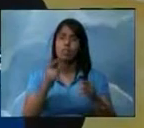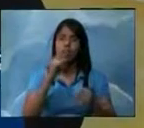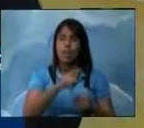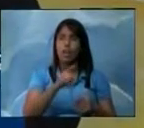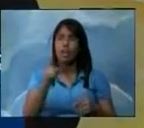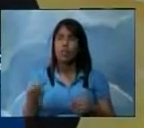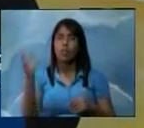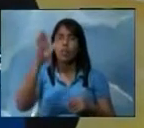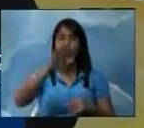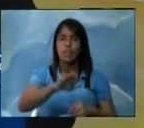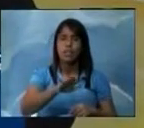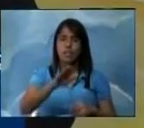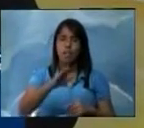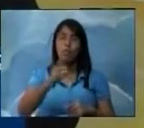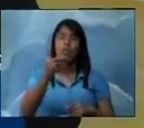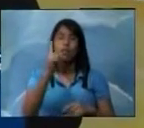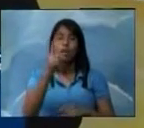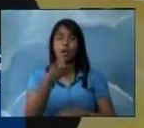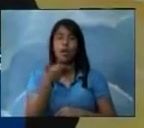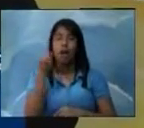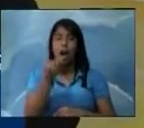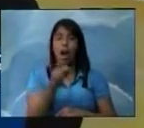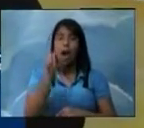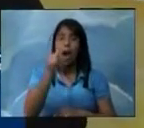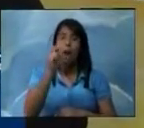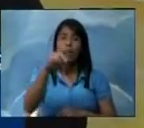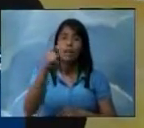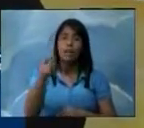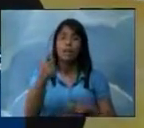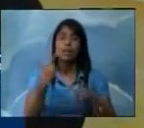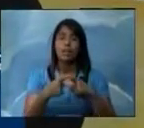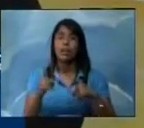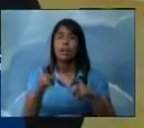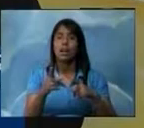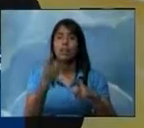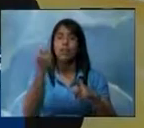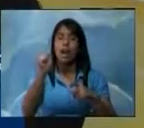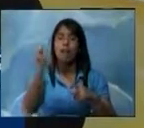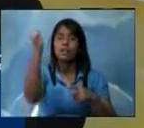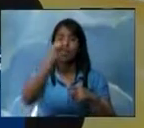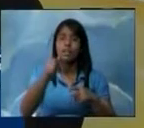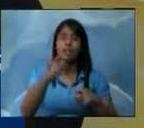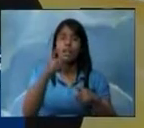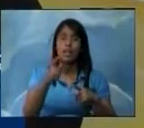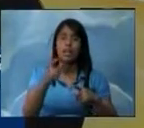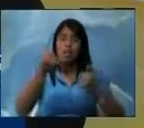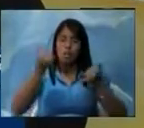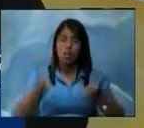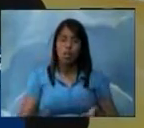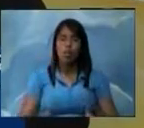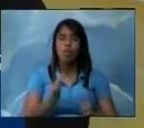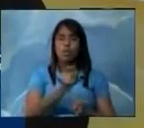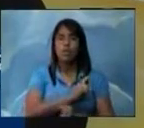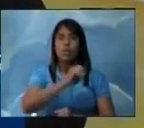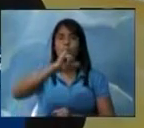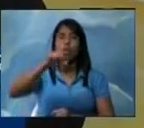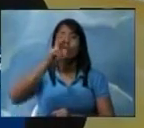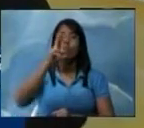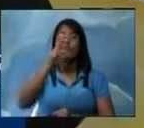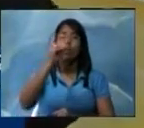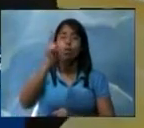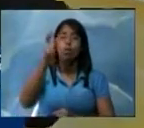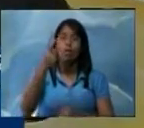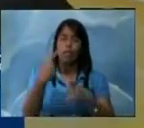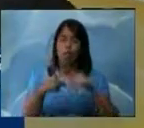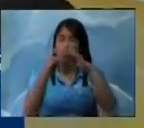estos estaban Daniel, Ananías, Misael y Azarías, de los hijos de Judá.